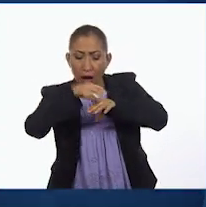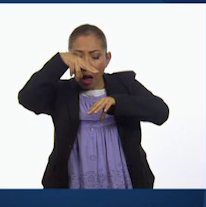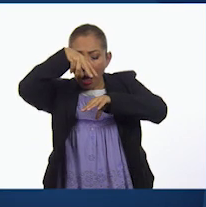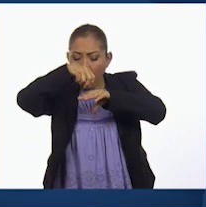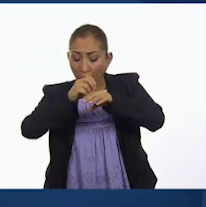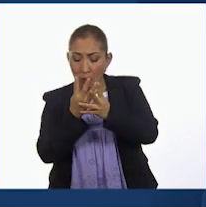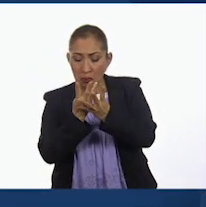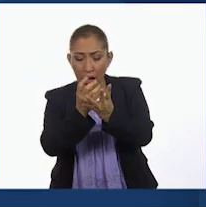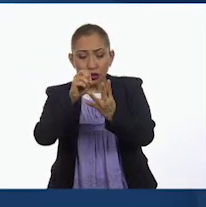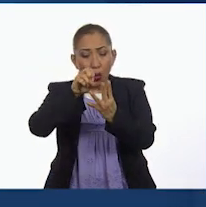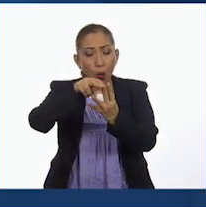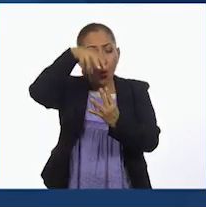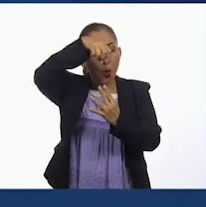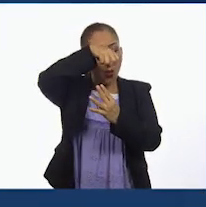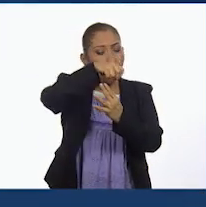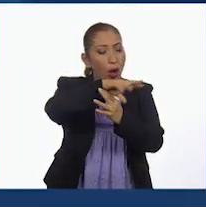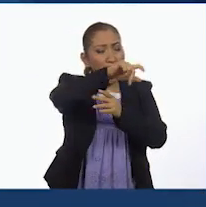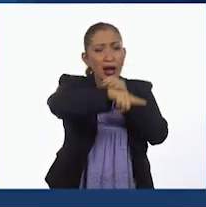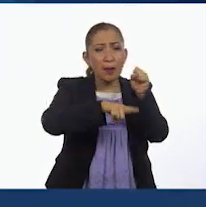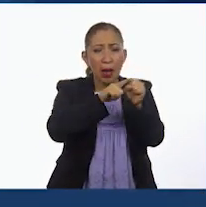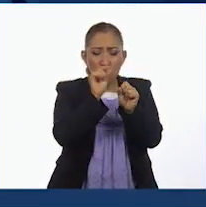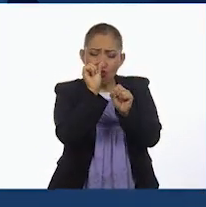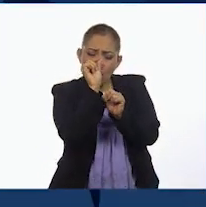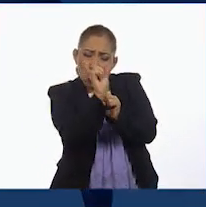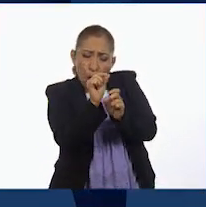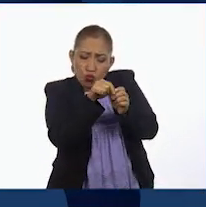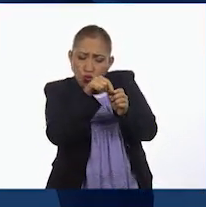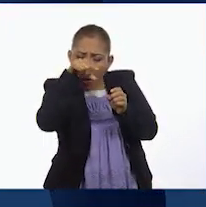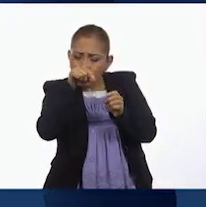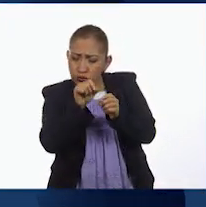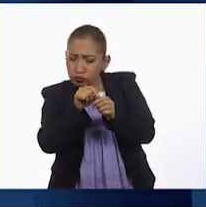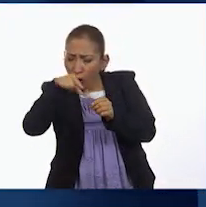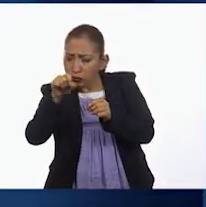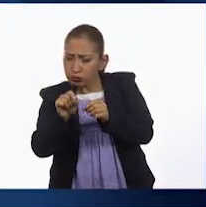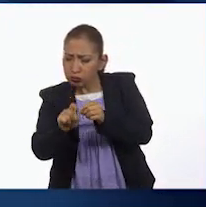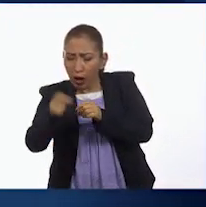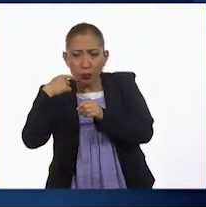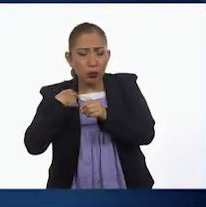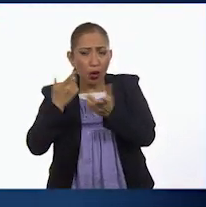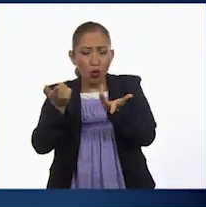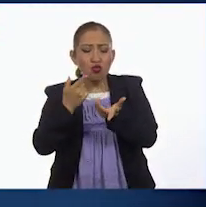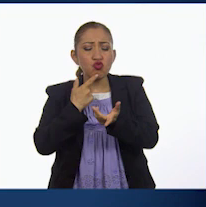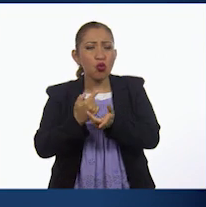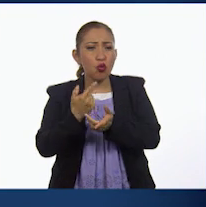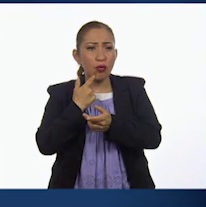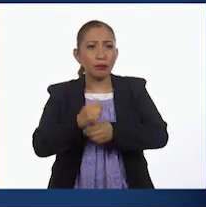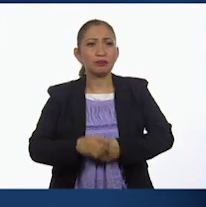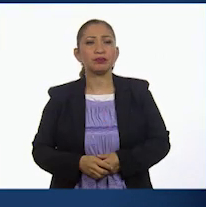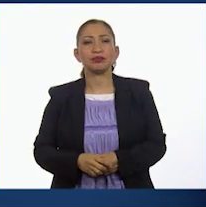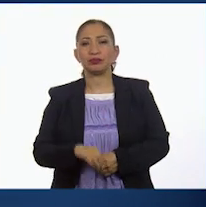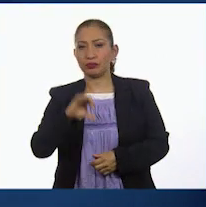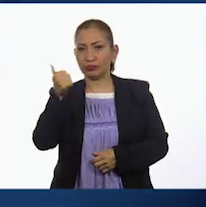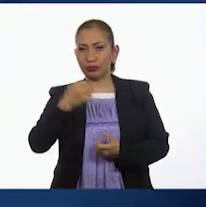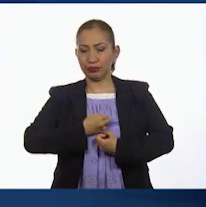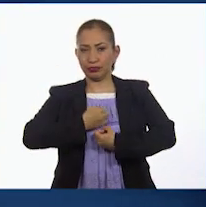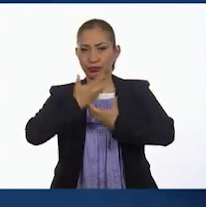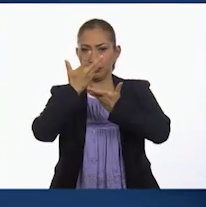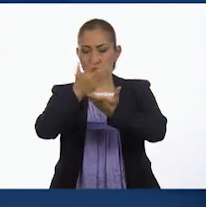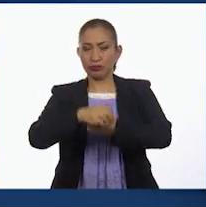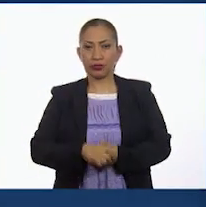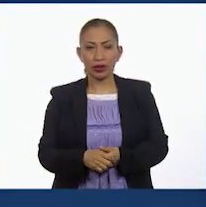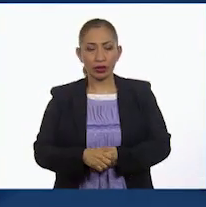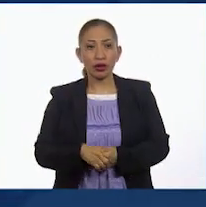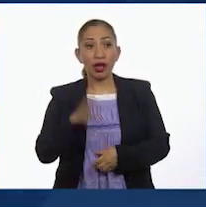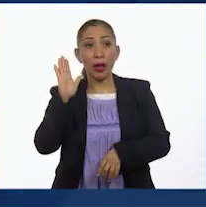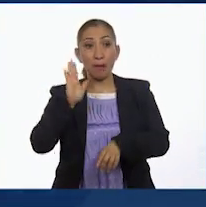el pasto un insecto con una diminuta, fulgente matraca roja. Siguiente poema.